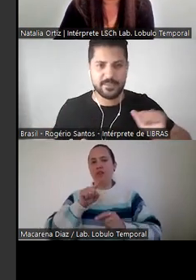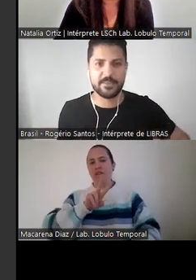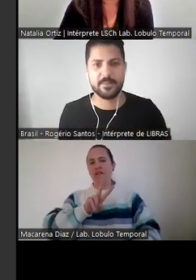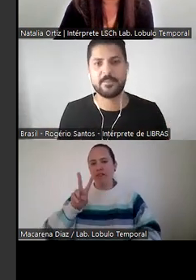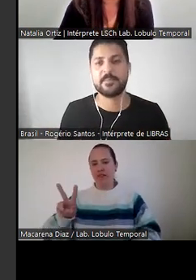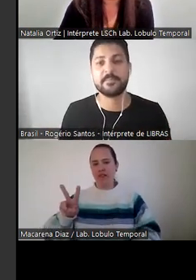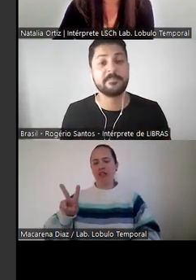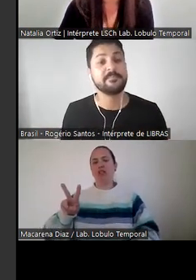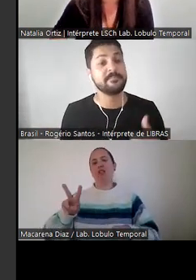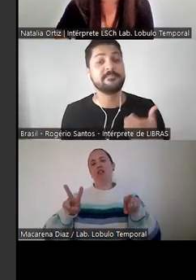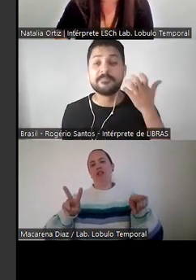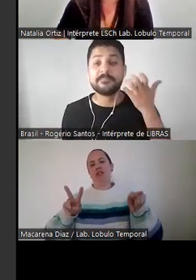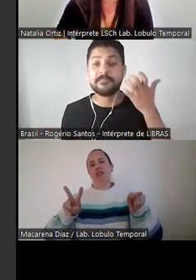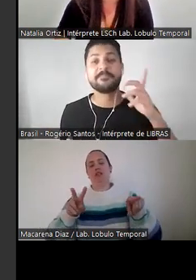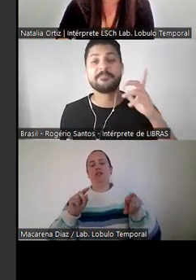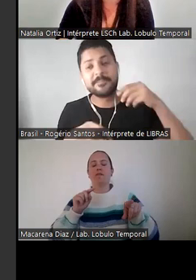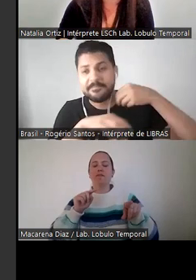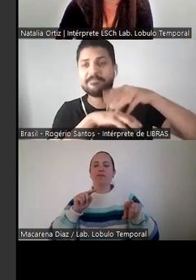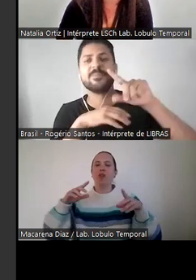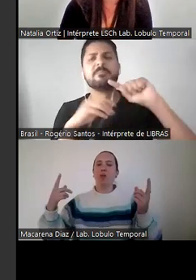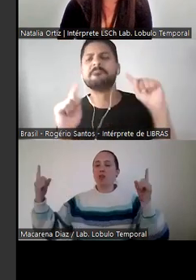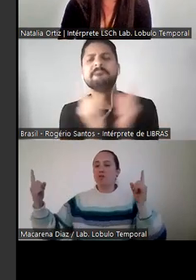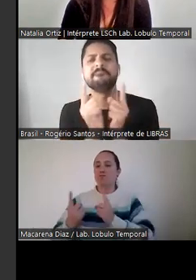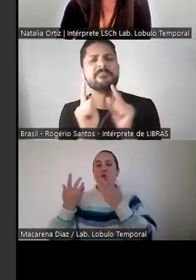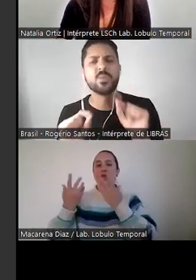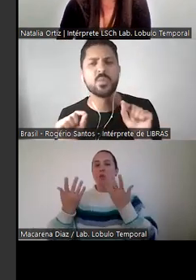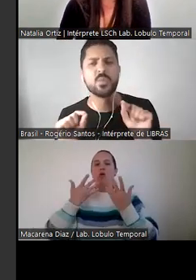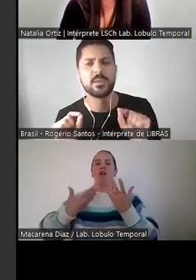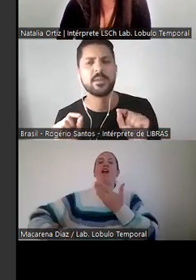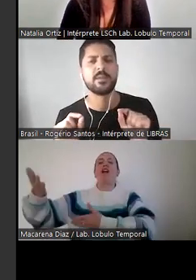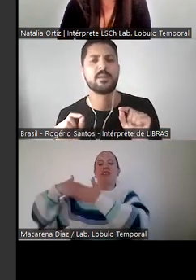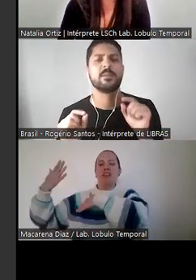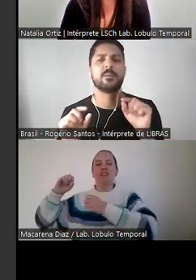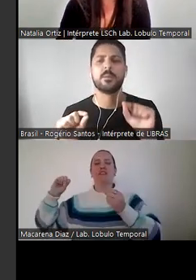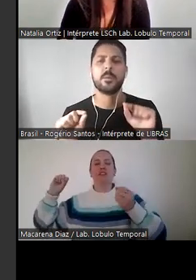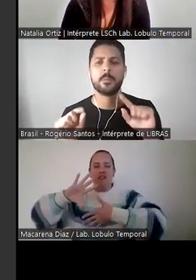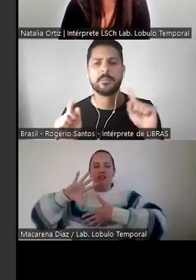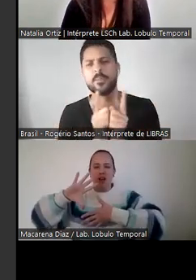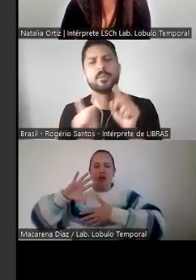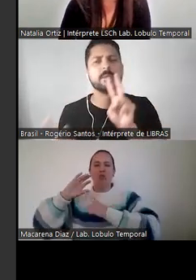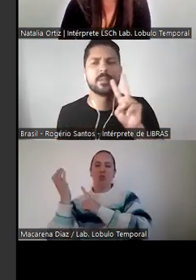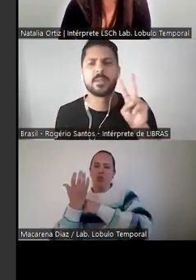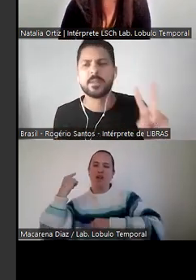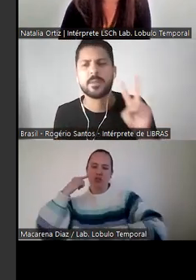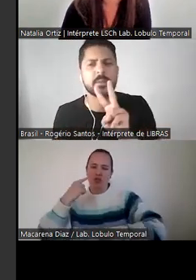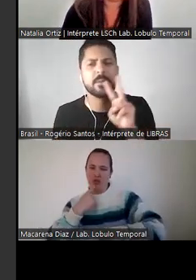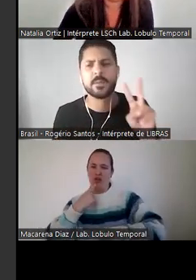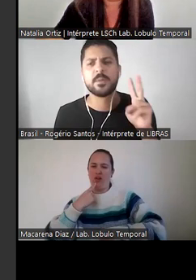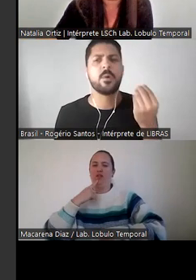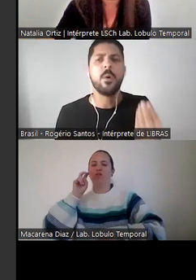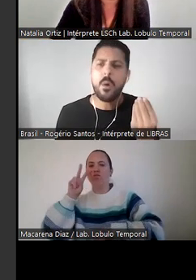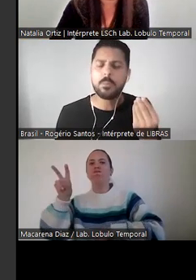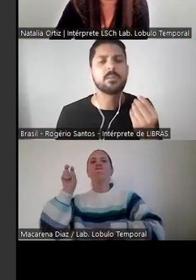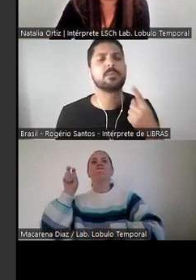Y quería comentarles también un poco, en síntesis, lo que es el vernáculo visual y cómo nos